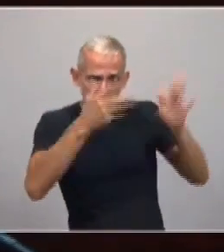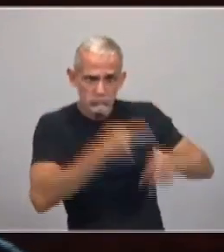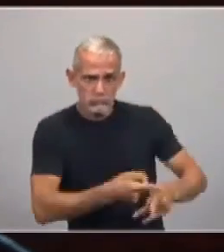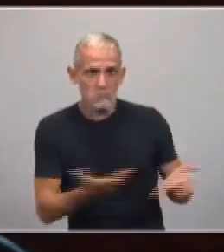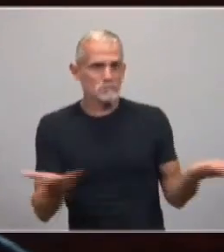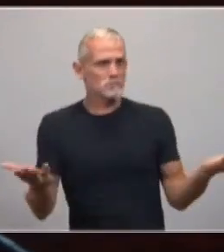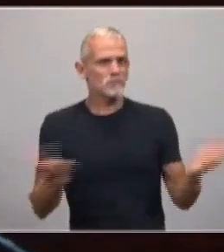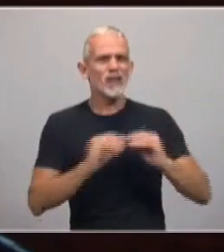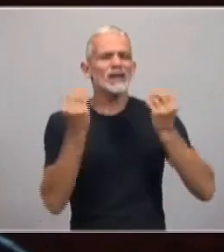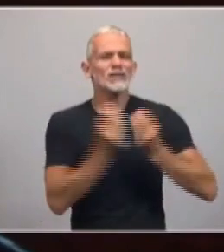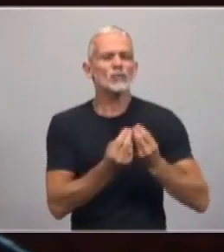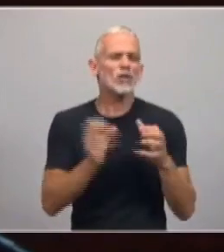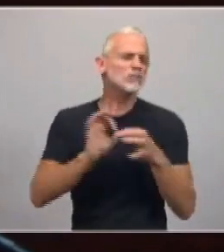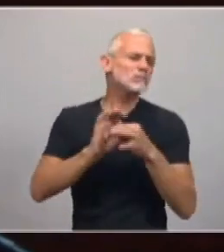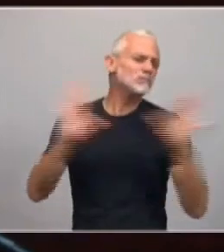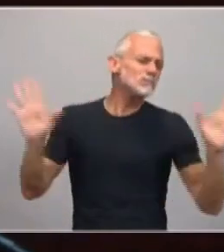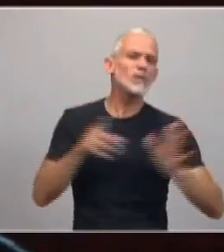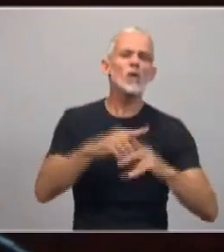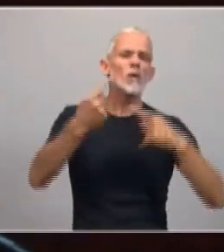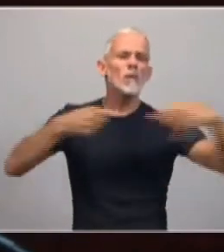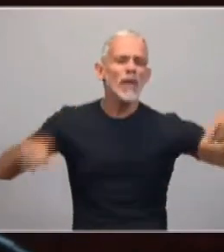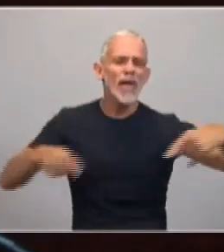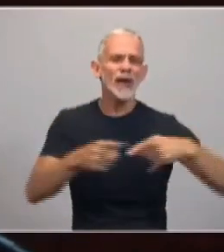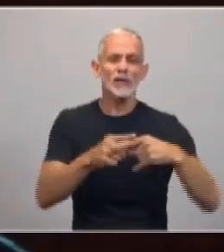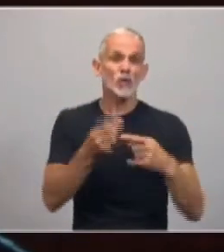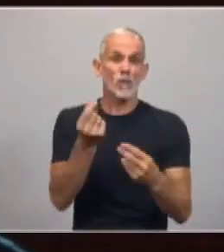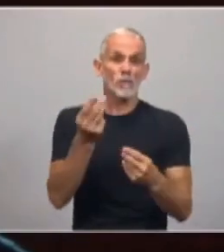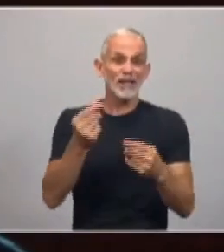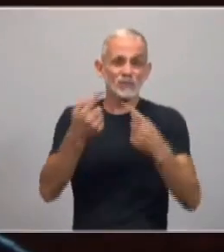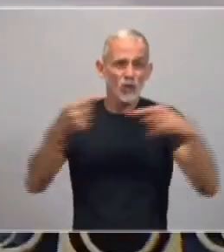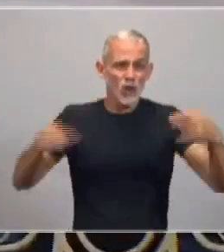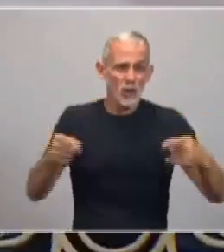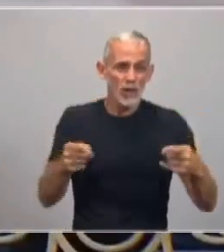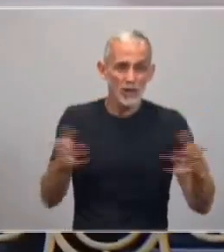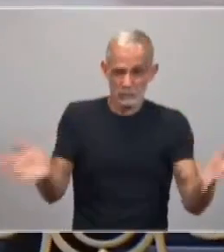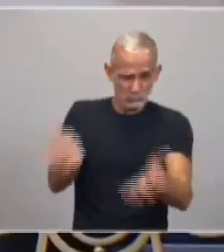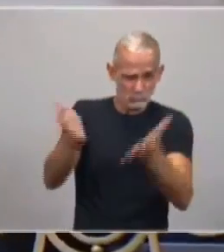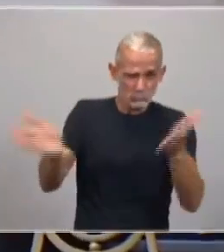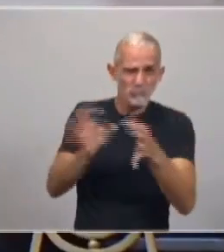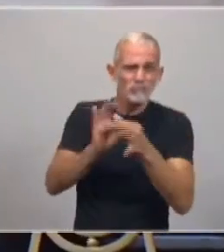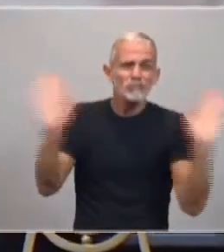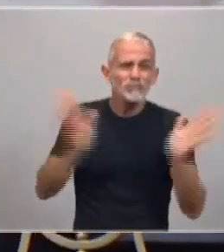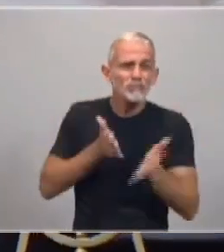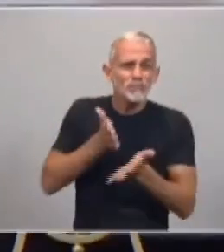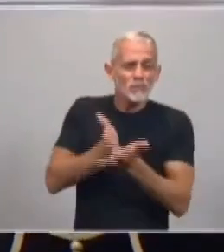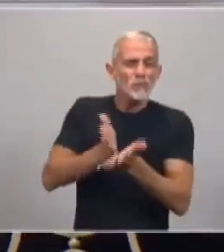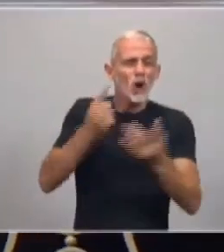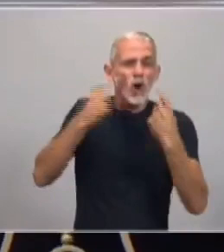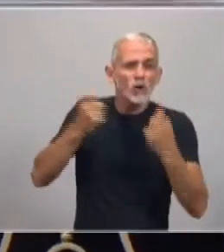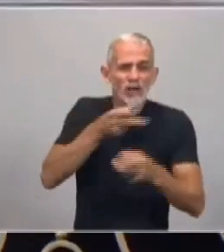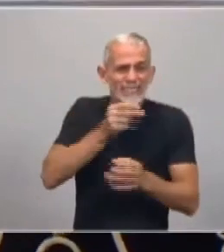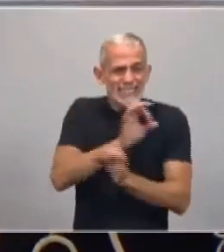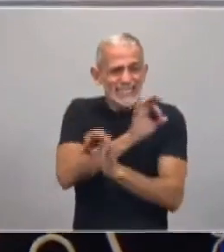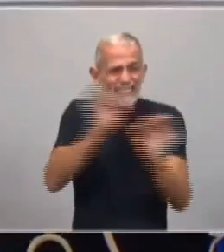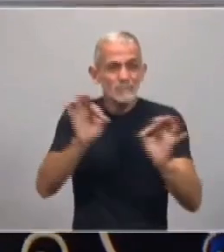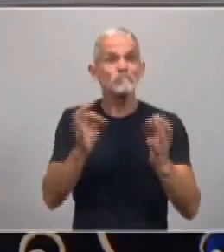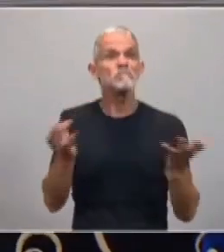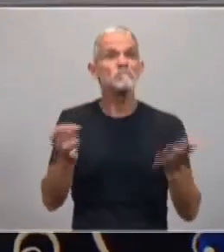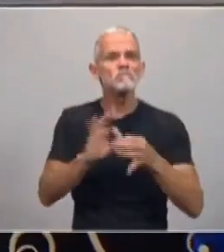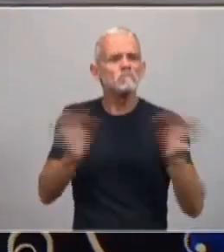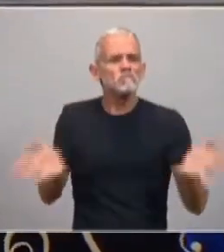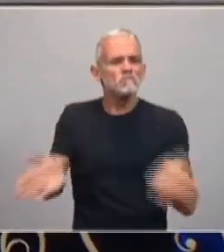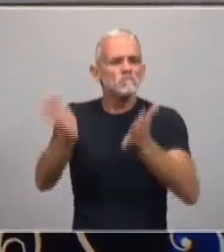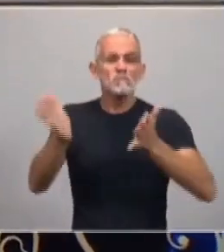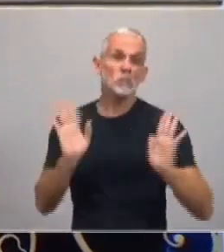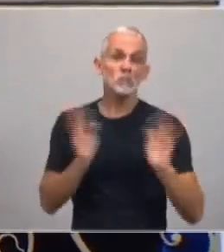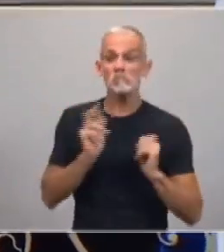vista. Desreguló completamente los precios de los bienes que consumen los argentinos, y desregular es simplemente